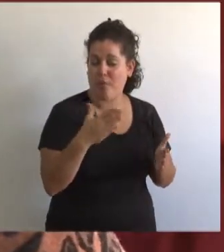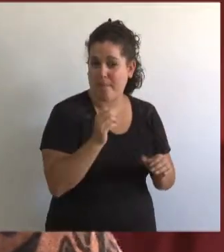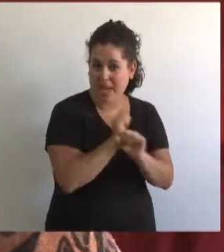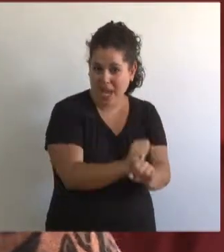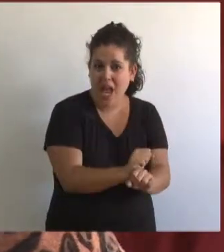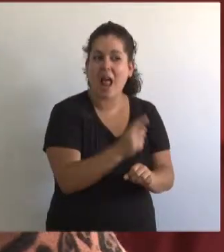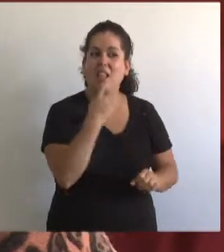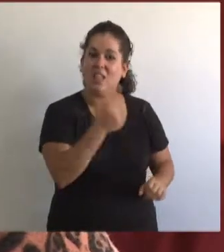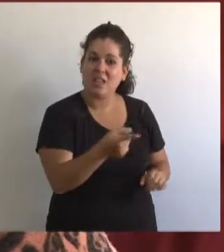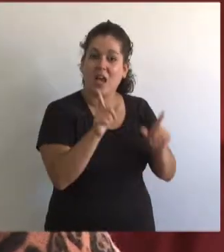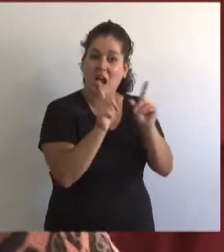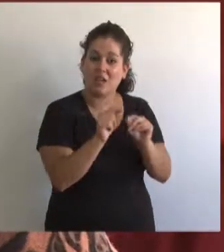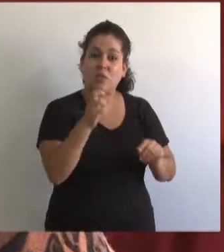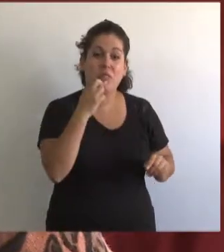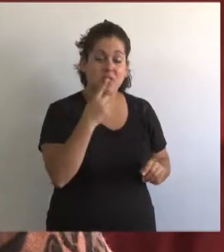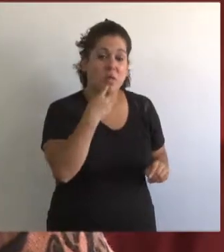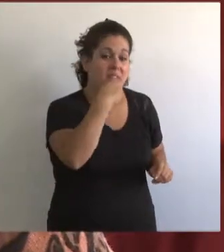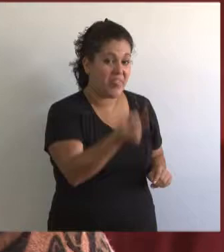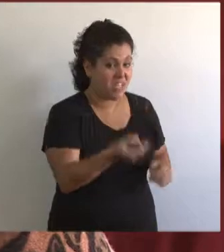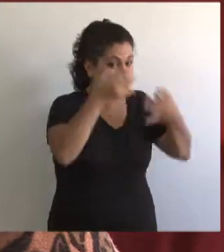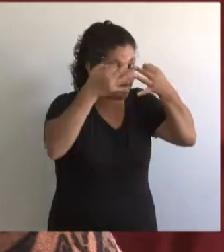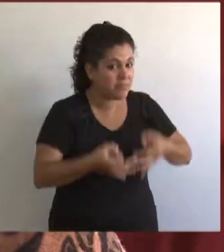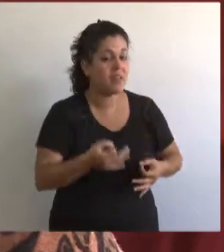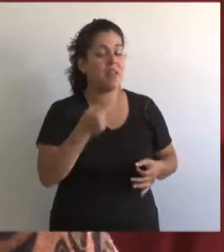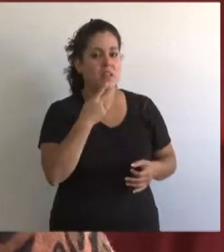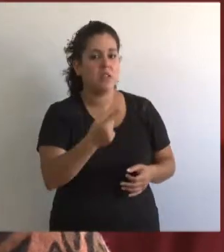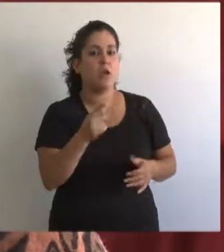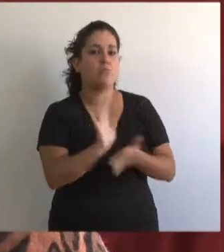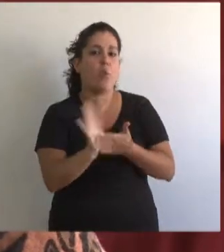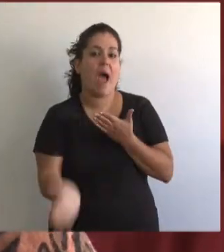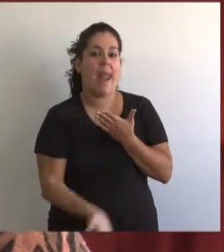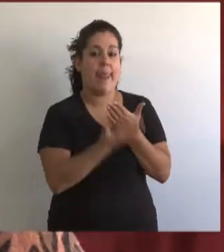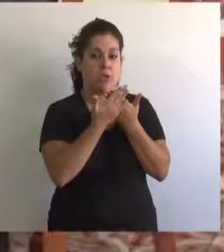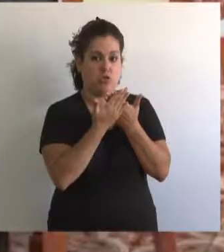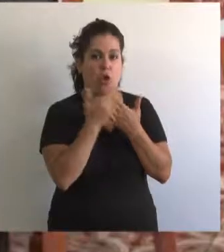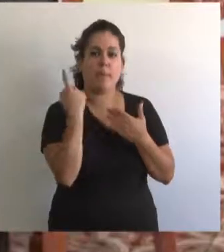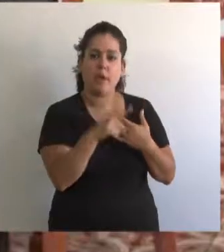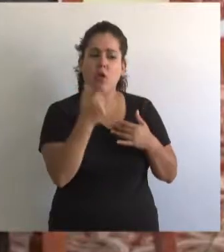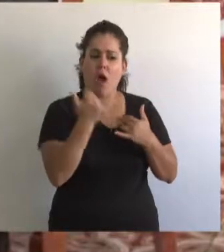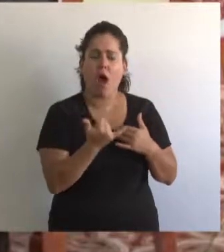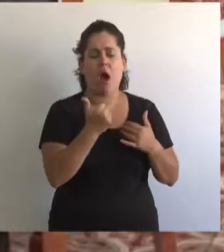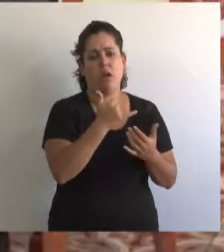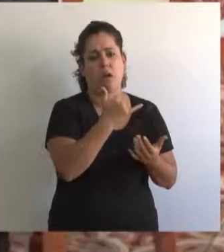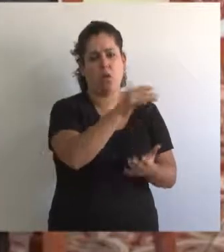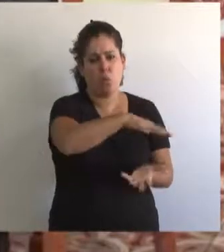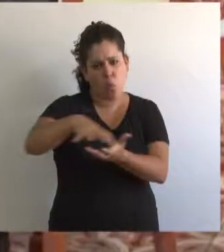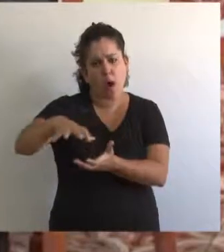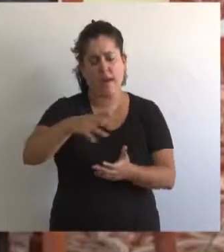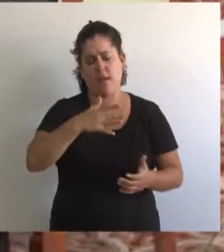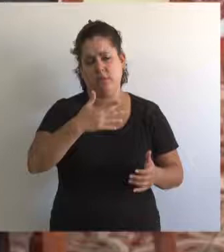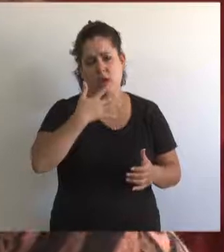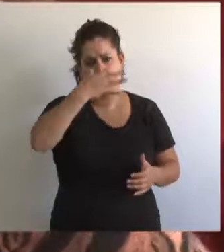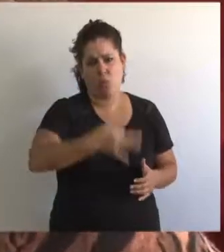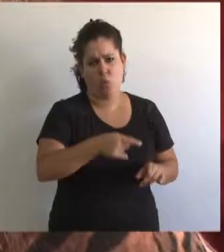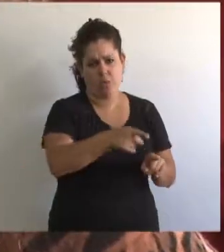es que en el artículo 19 dice que es como algo anexo, pero hay mucha jurisprudencia que avala